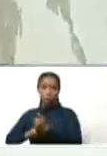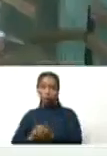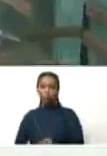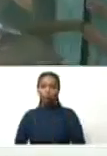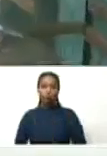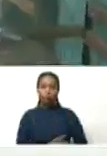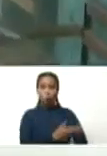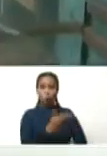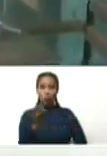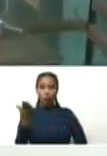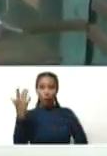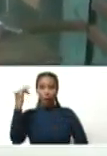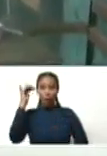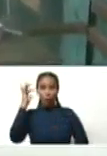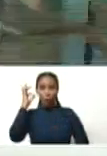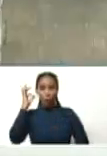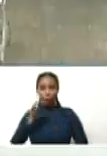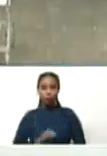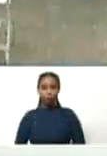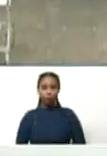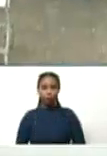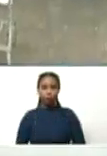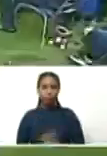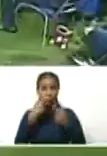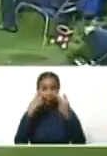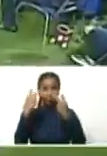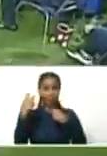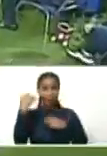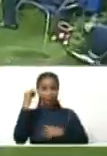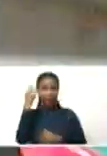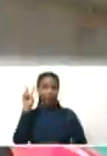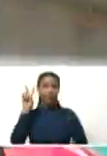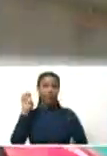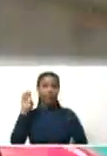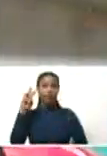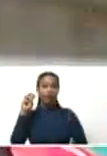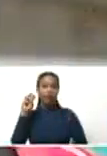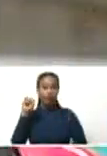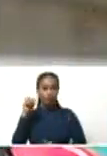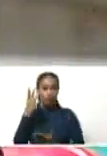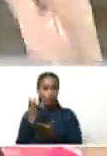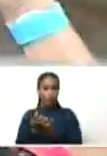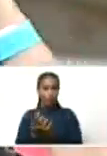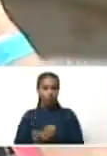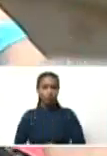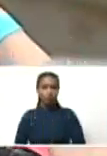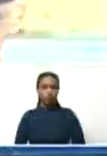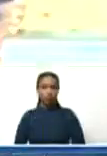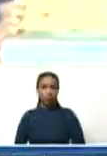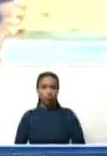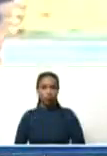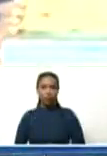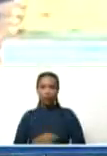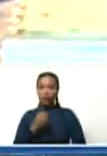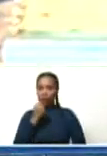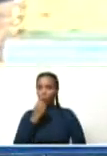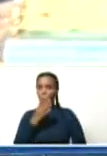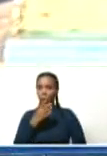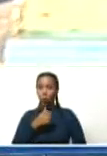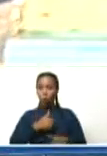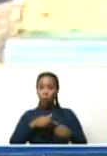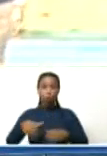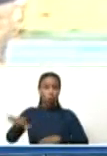Ustedes tienen a Alejandra. Fíjate, tenemos la aplicación Ven App. Qué bueno sería que toda esa